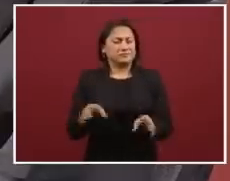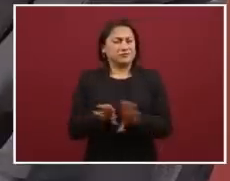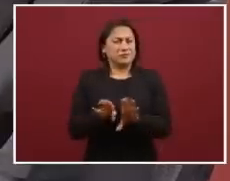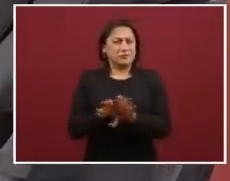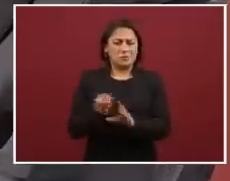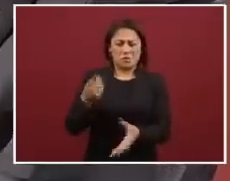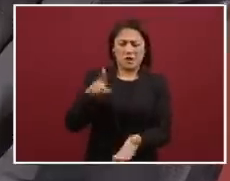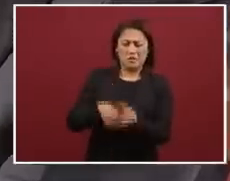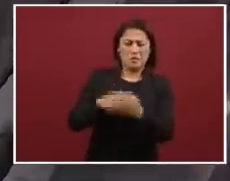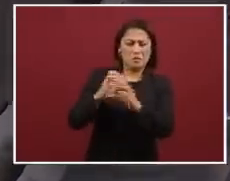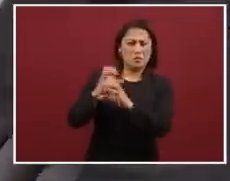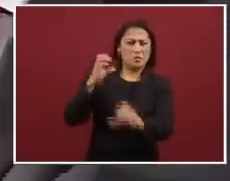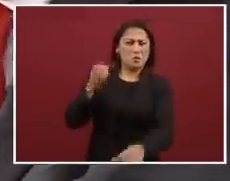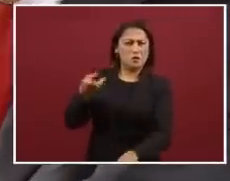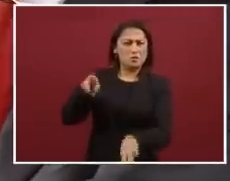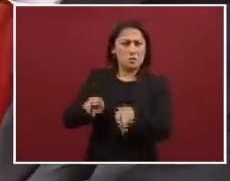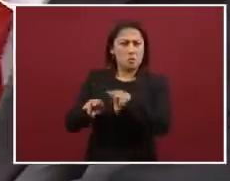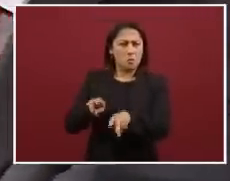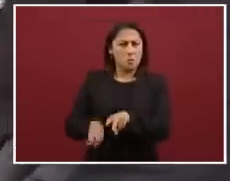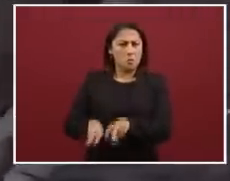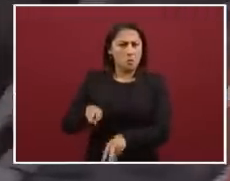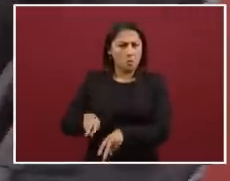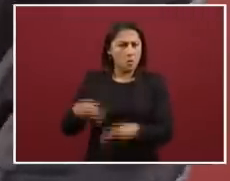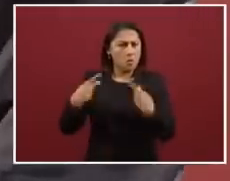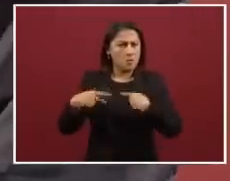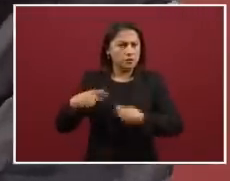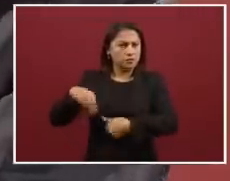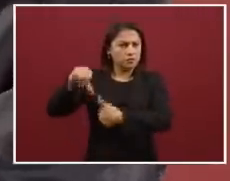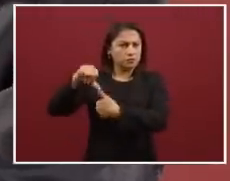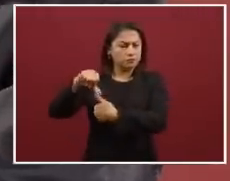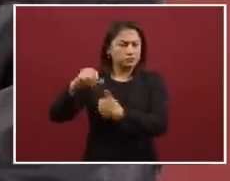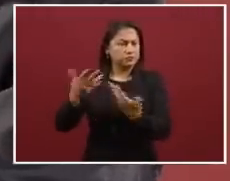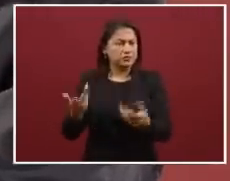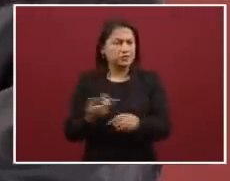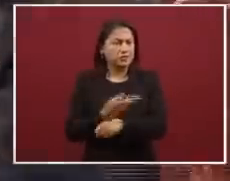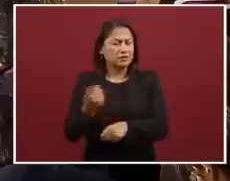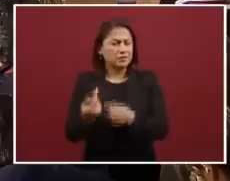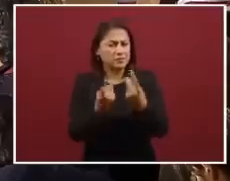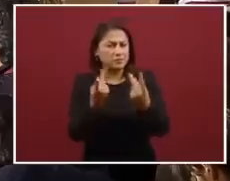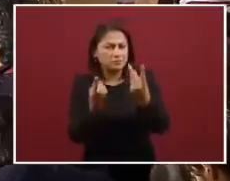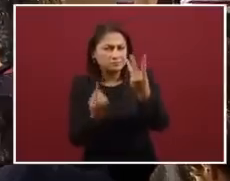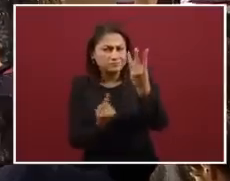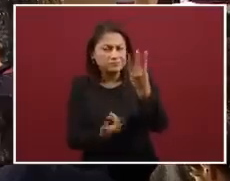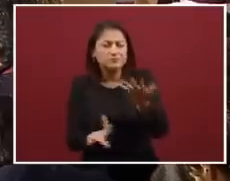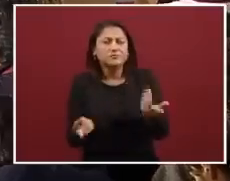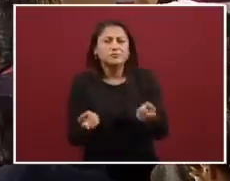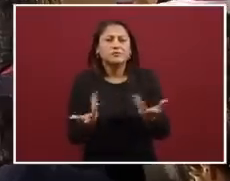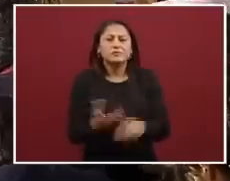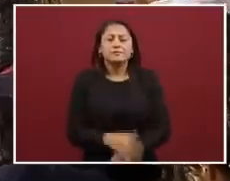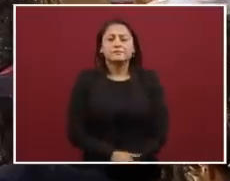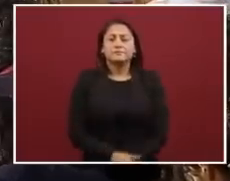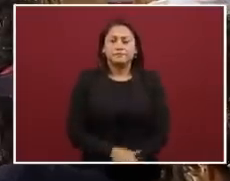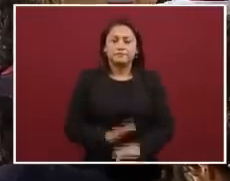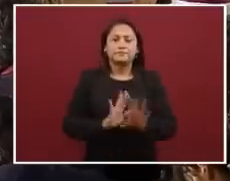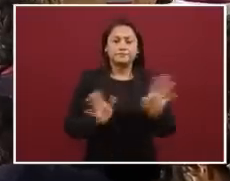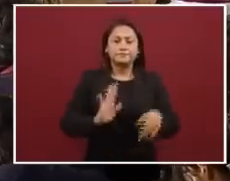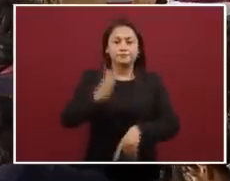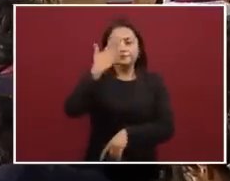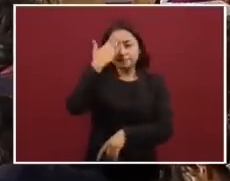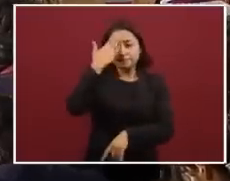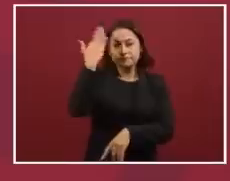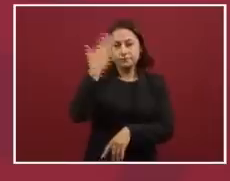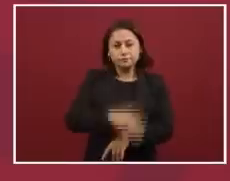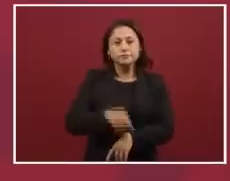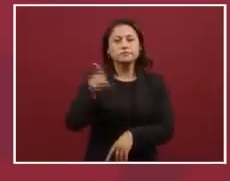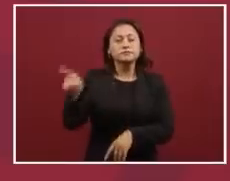centroamericanos. Sí, estamos ya, lo comentó Marcelo, es parte del plan